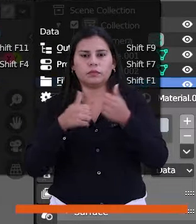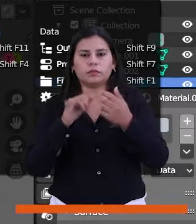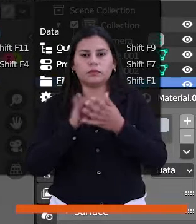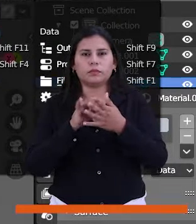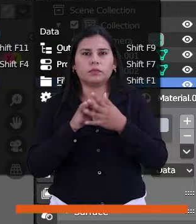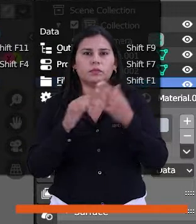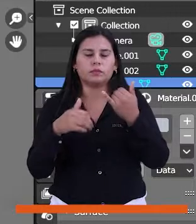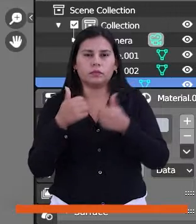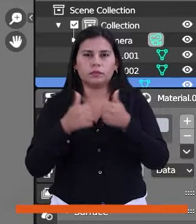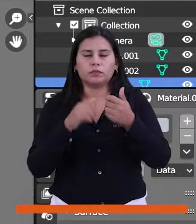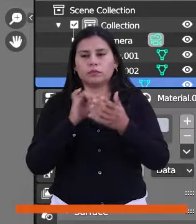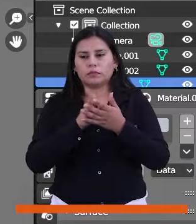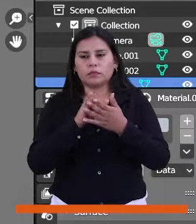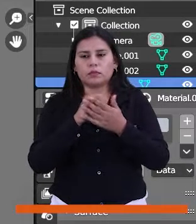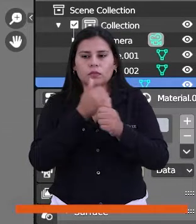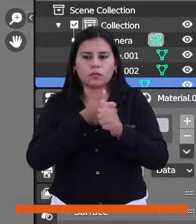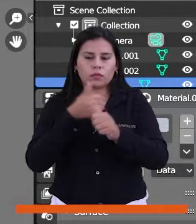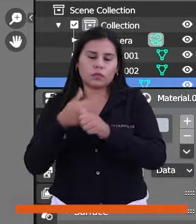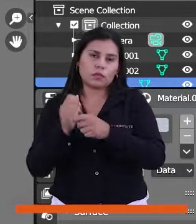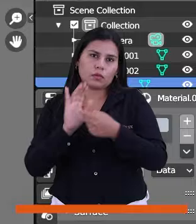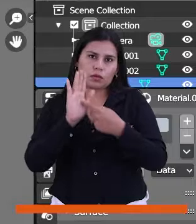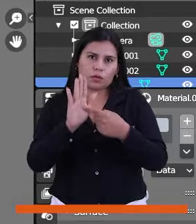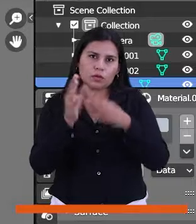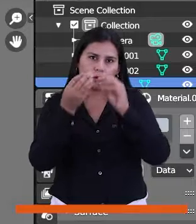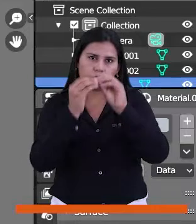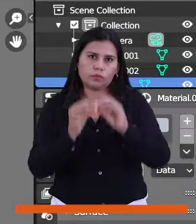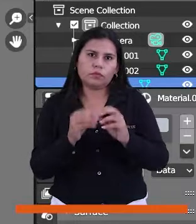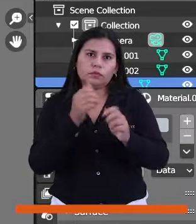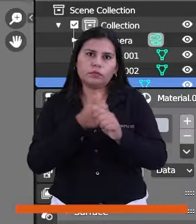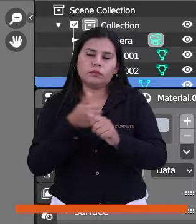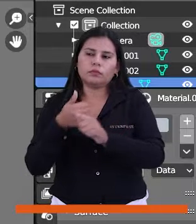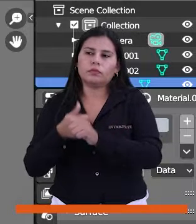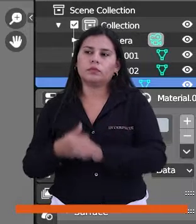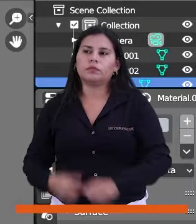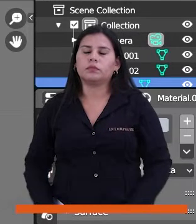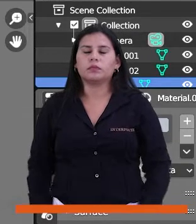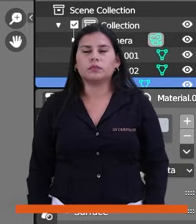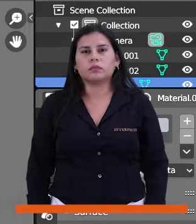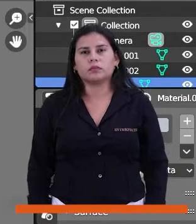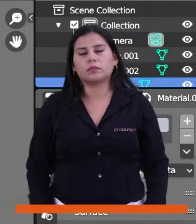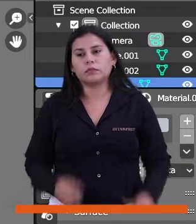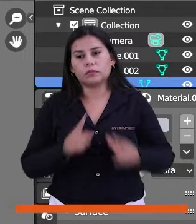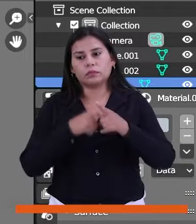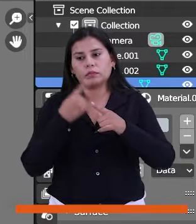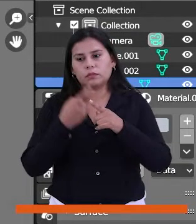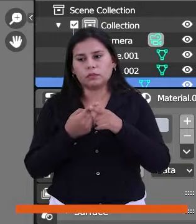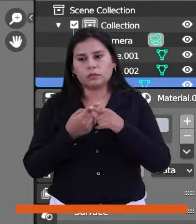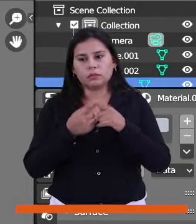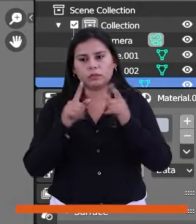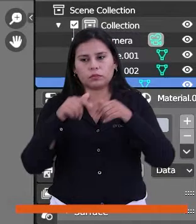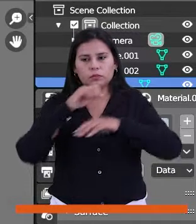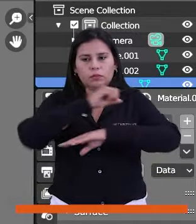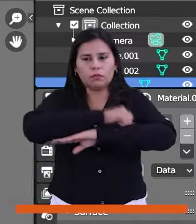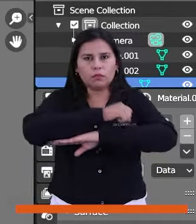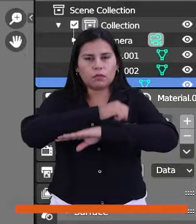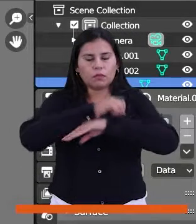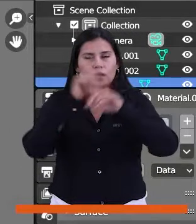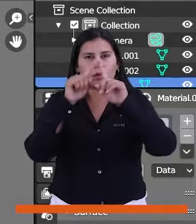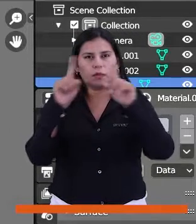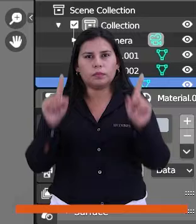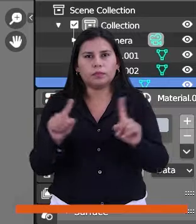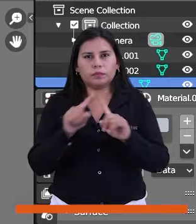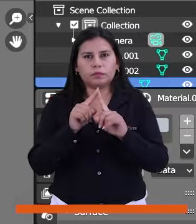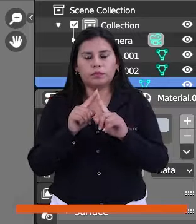Este es el editor V donde yo puedo editar mis texturas como las estoy aplicando. Entonces, en mi ventana, en